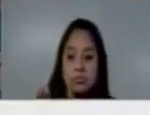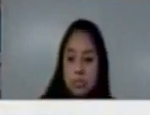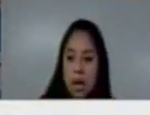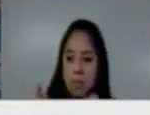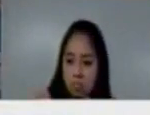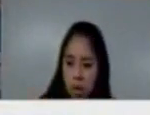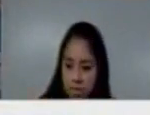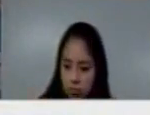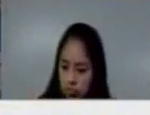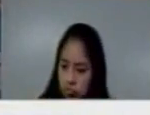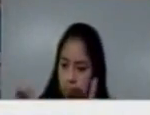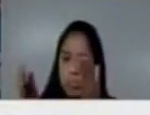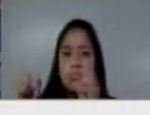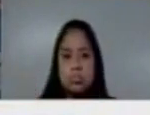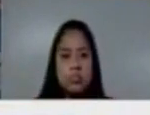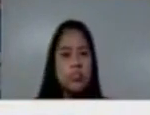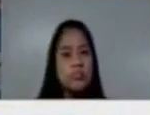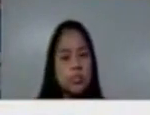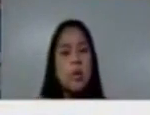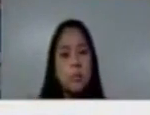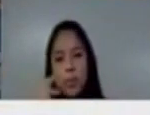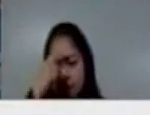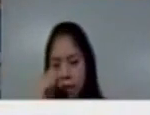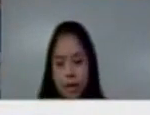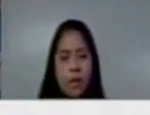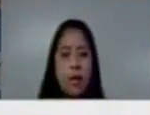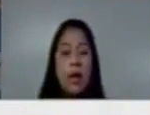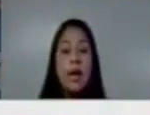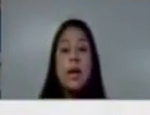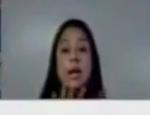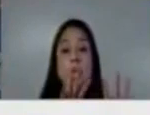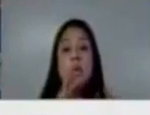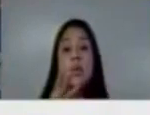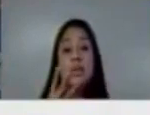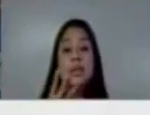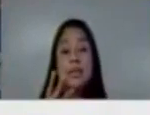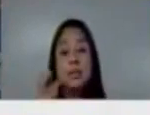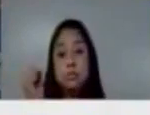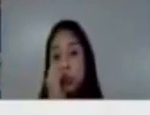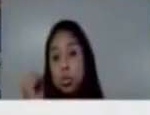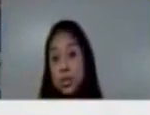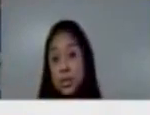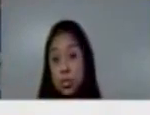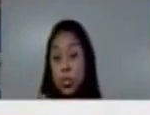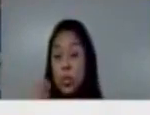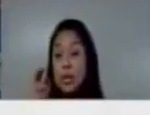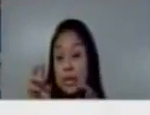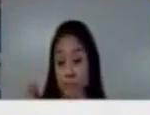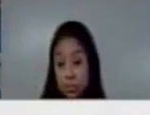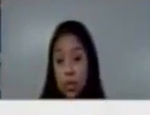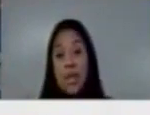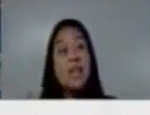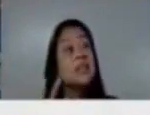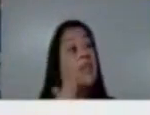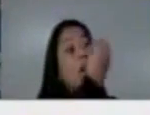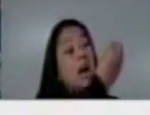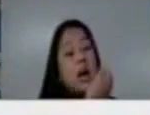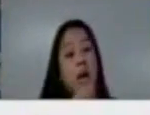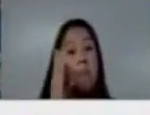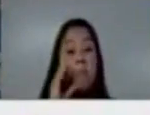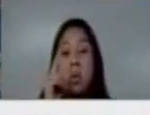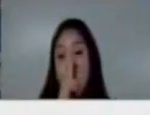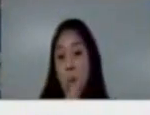esas zonas. El 93% de los guatemaltecos que se van del país se van por razones